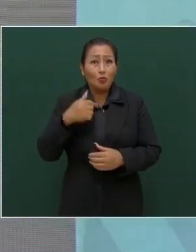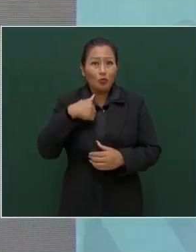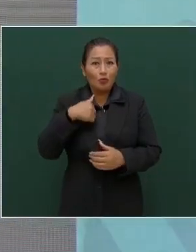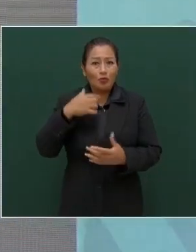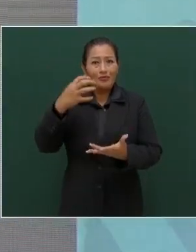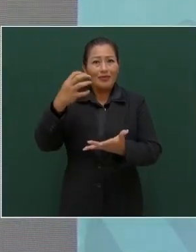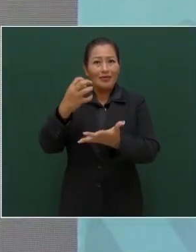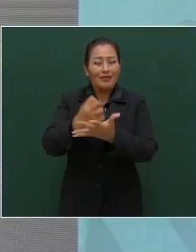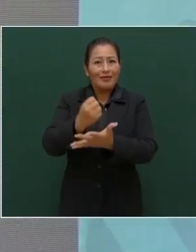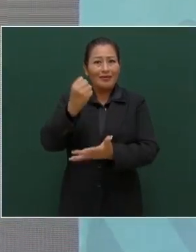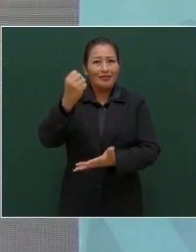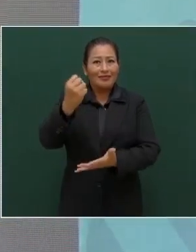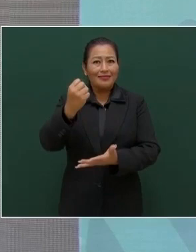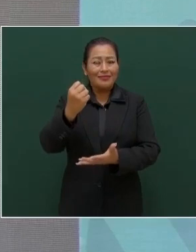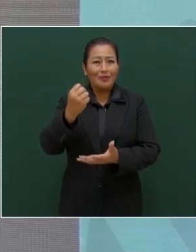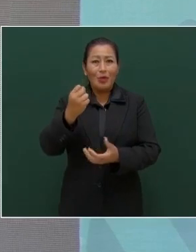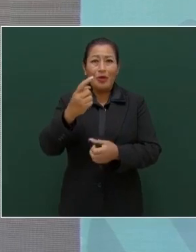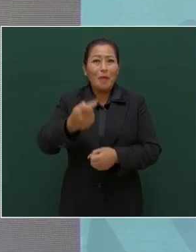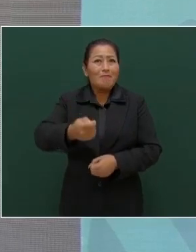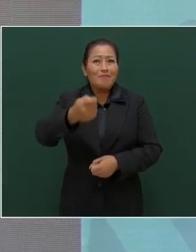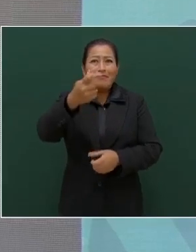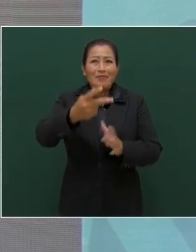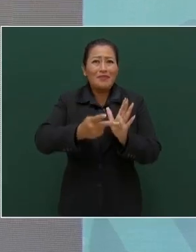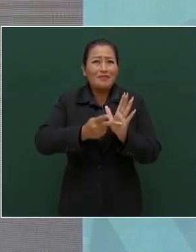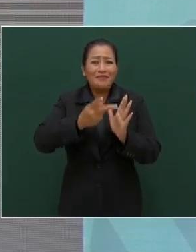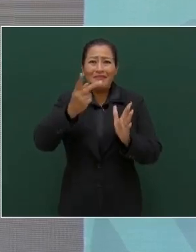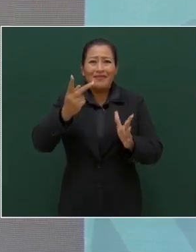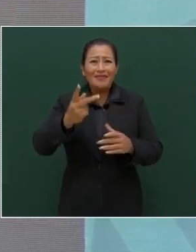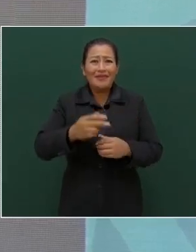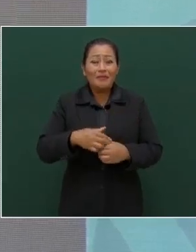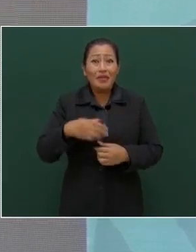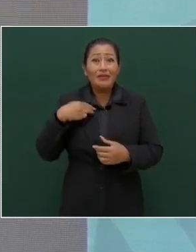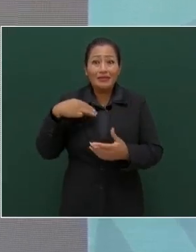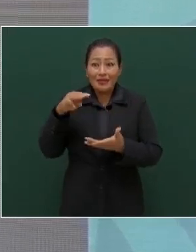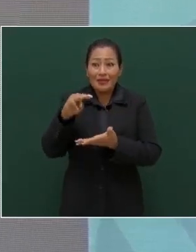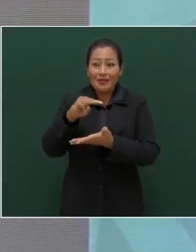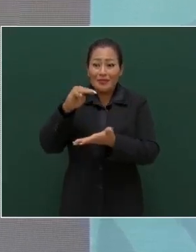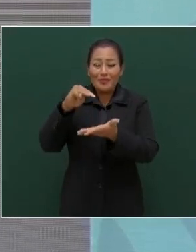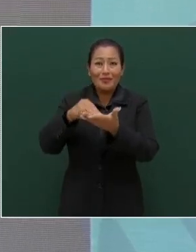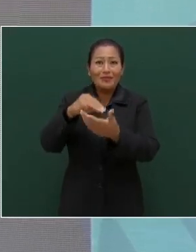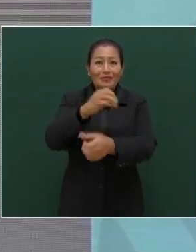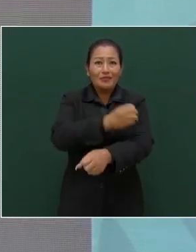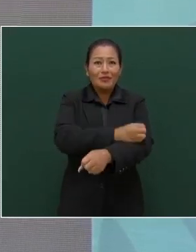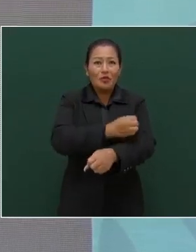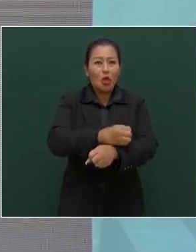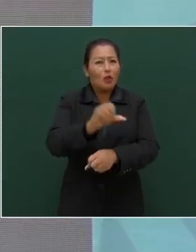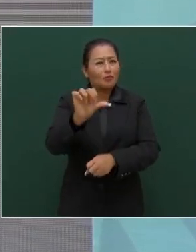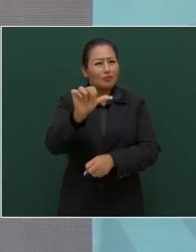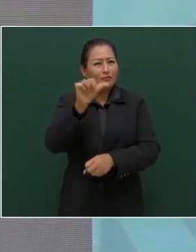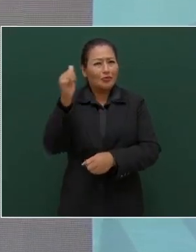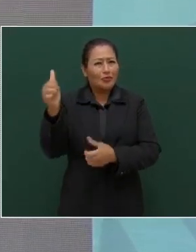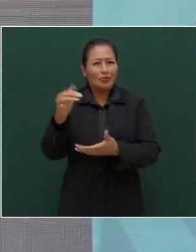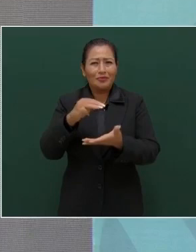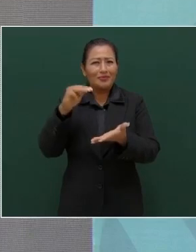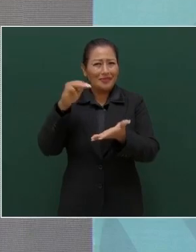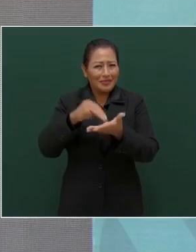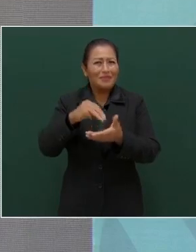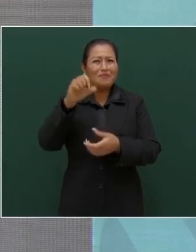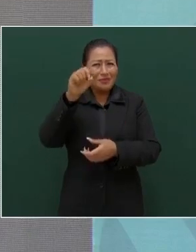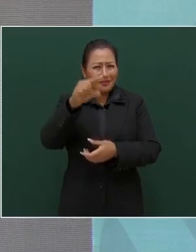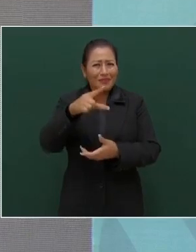ganamos por primera vez el municipio de Cajeme y otros